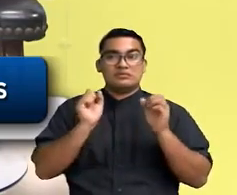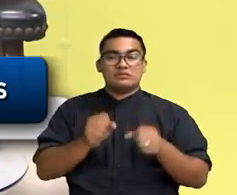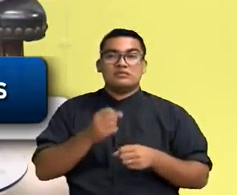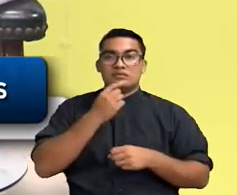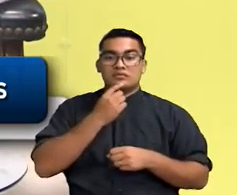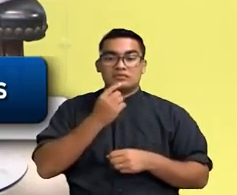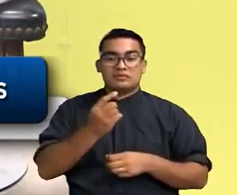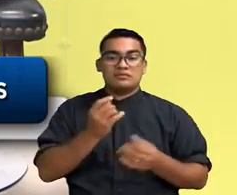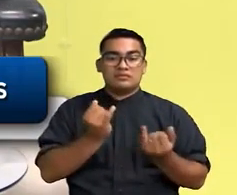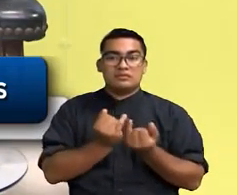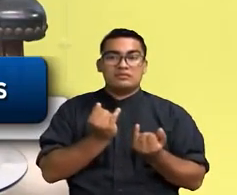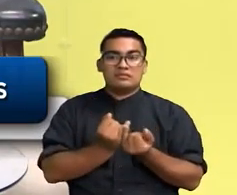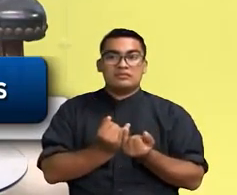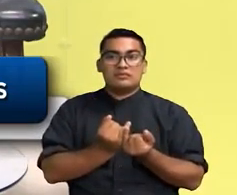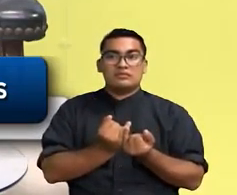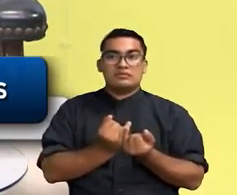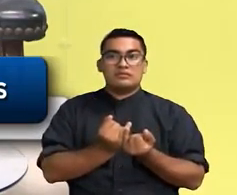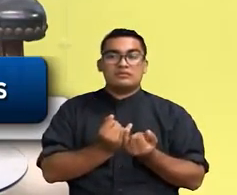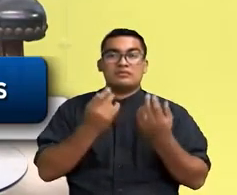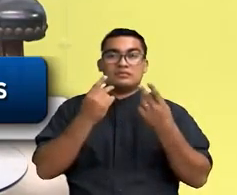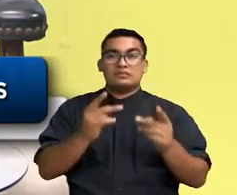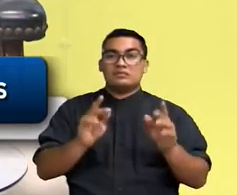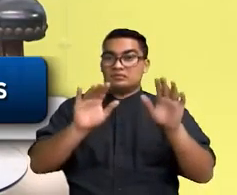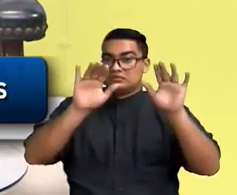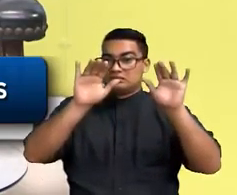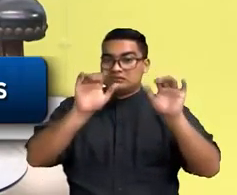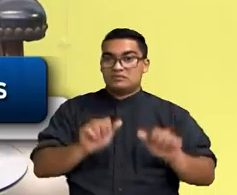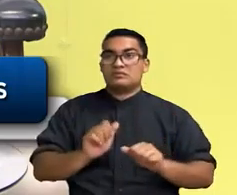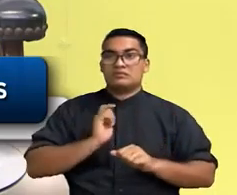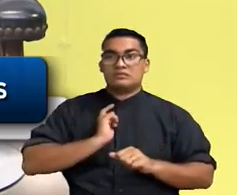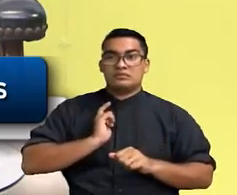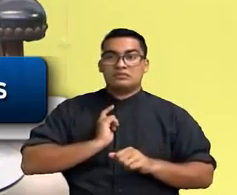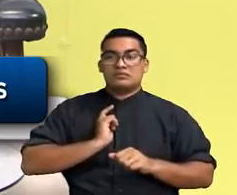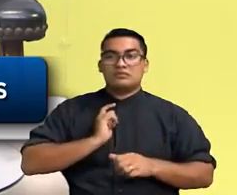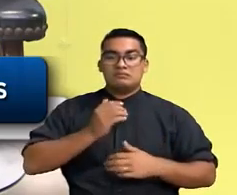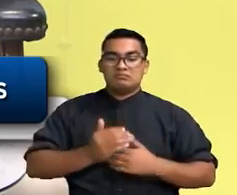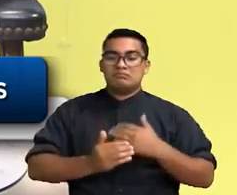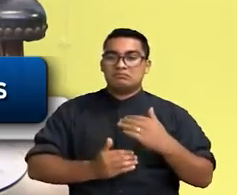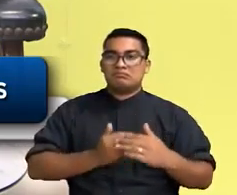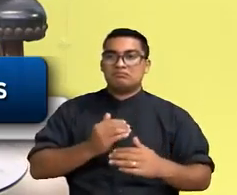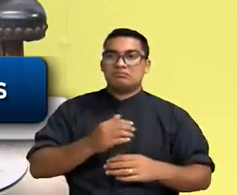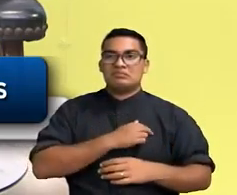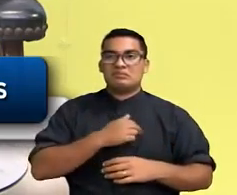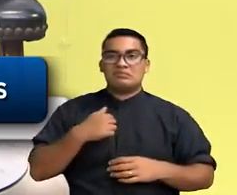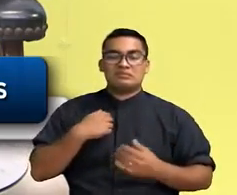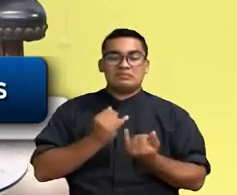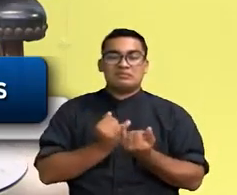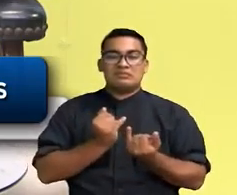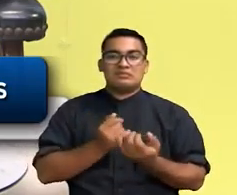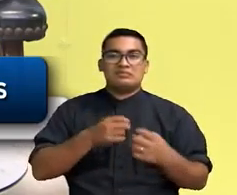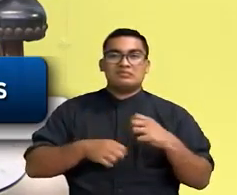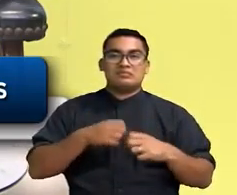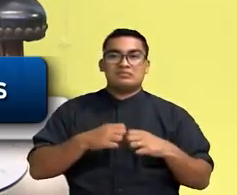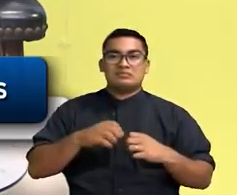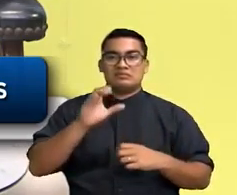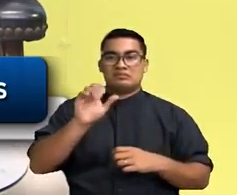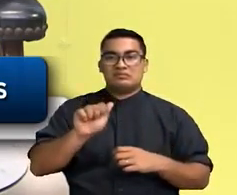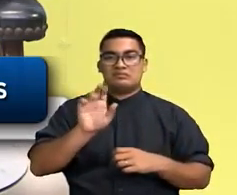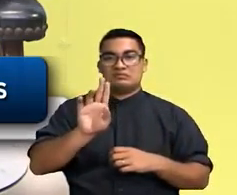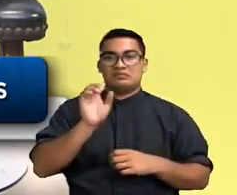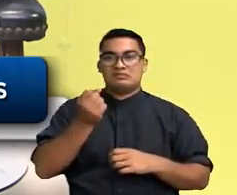en este. Pero cuando ya tenemos los procesos inflamatorios crónicos, entonces son las causas de subsidio de